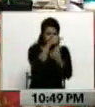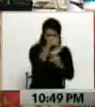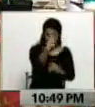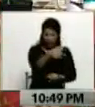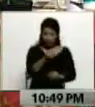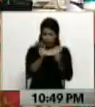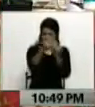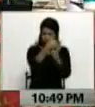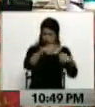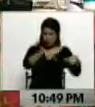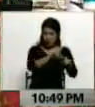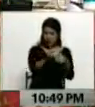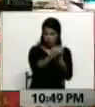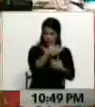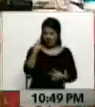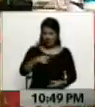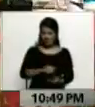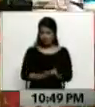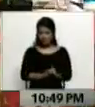tenemos por ahí